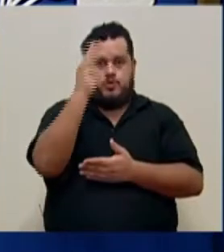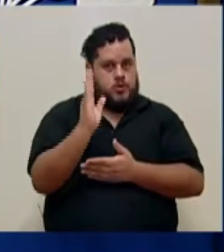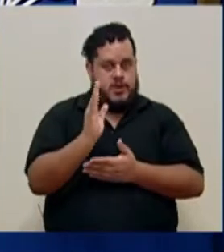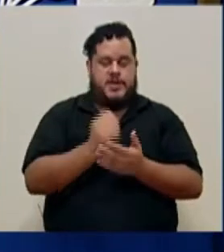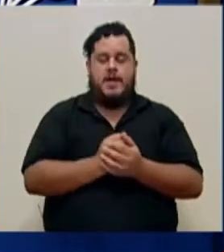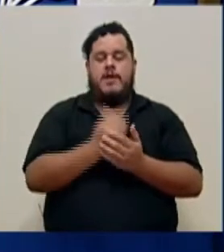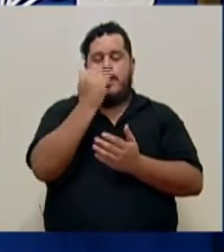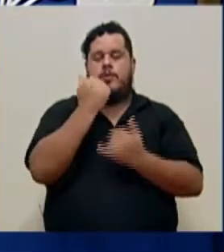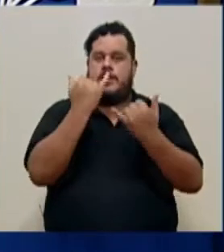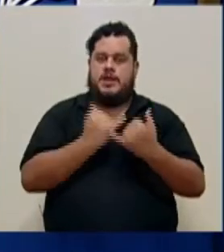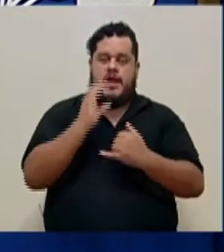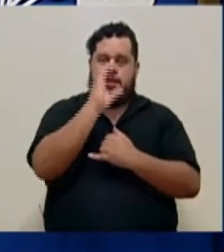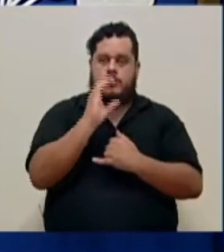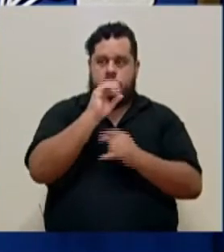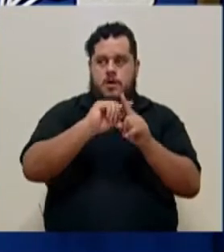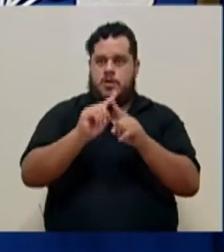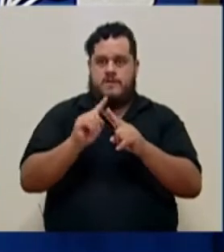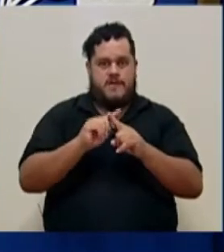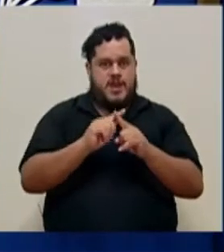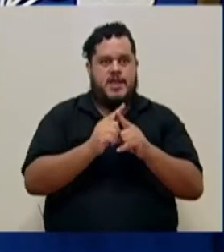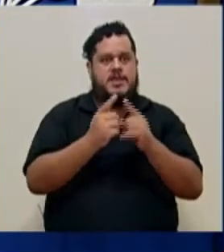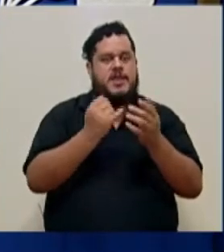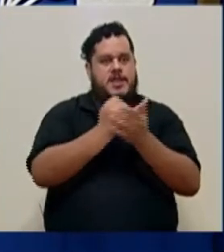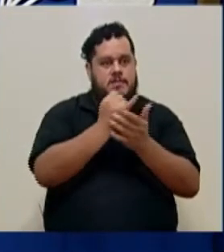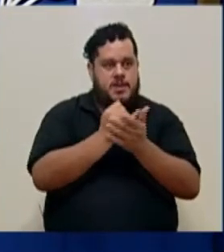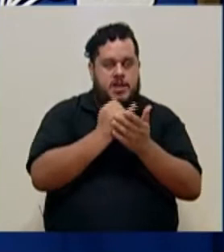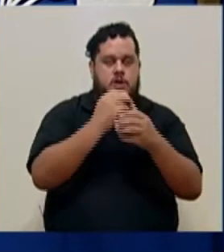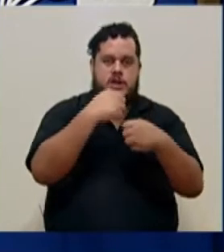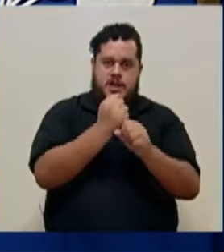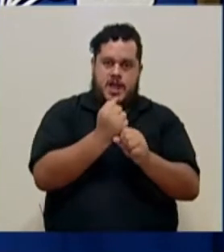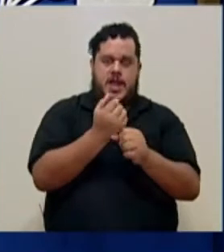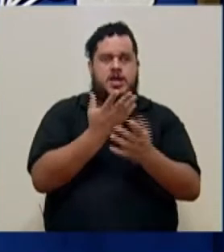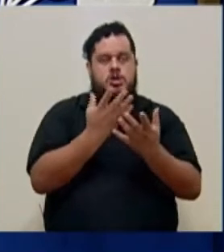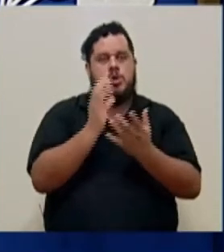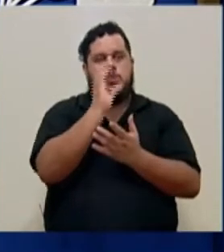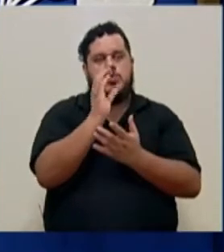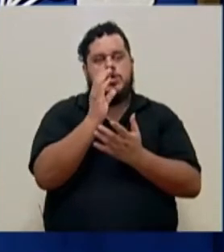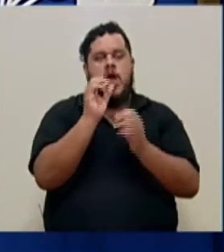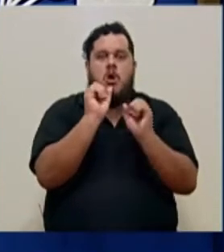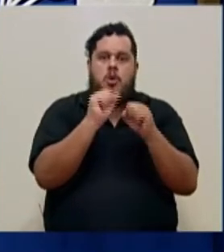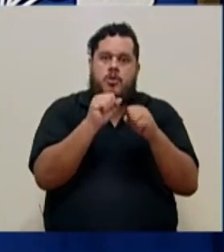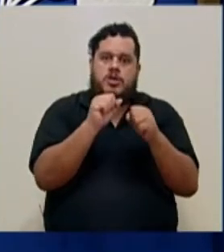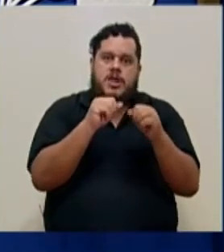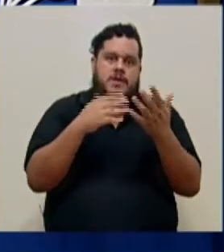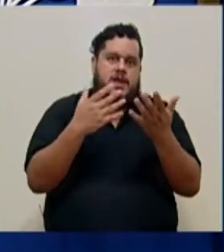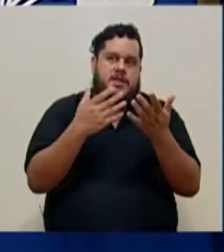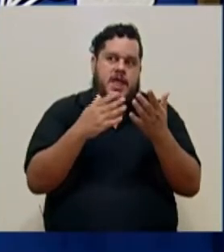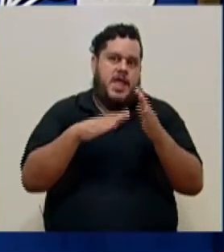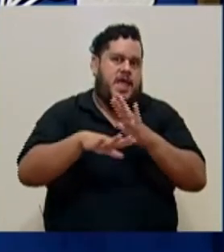han buscado diferentes referencias y se ha tratado de afinar este análisis, no se ha